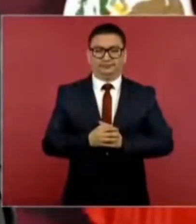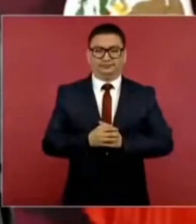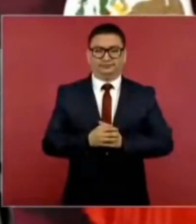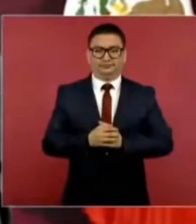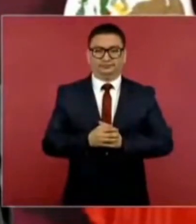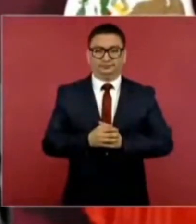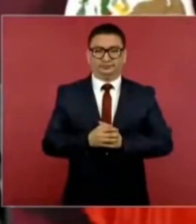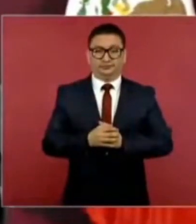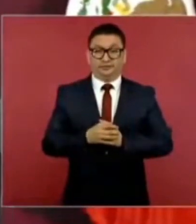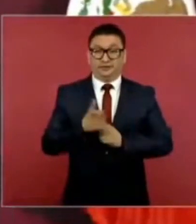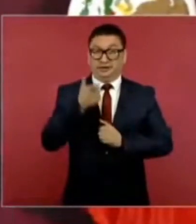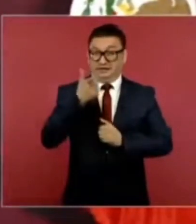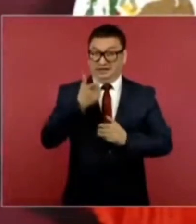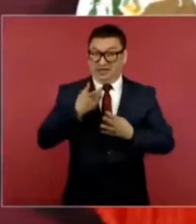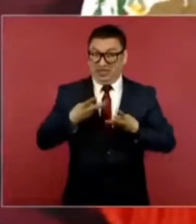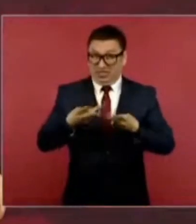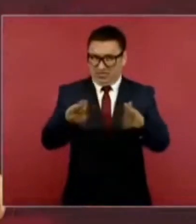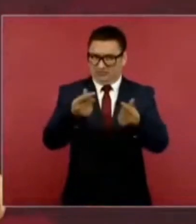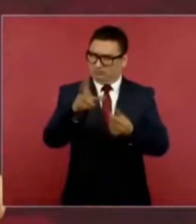Y no es gasto, es inversión.